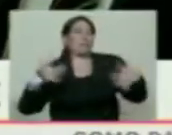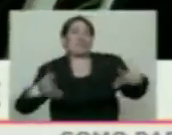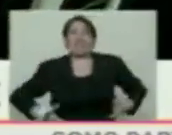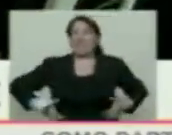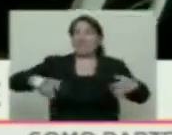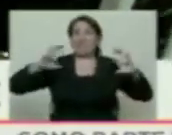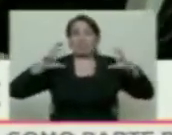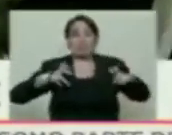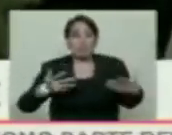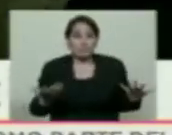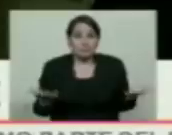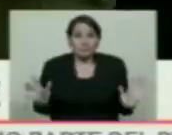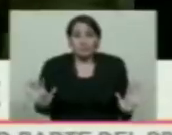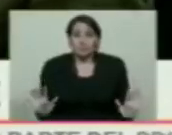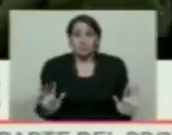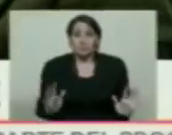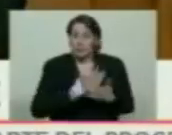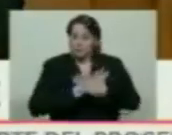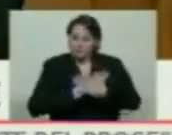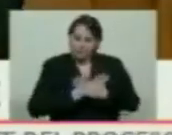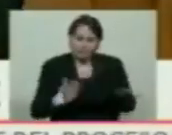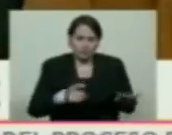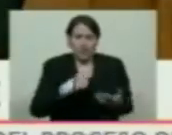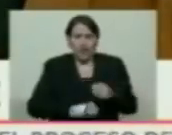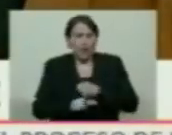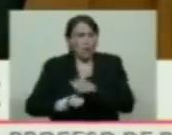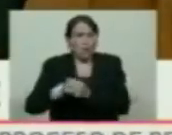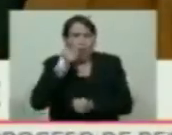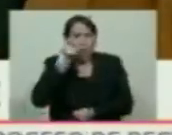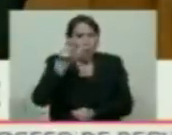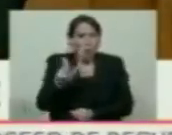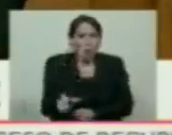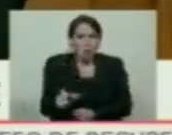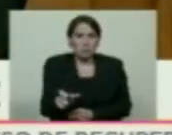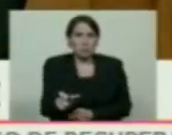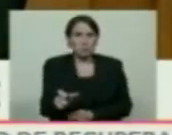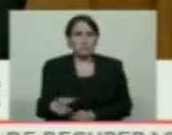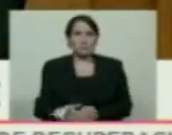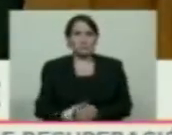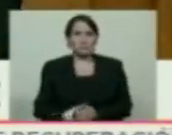ciudadanos. Entonces, mi solidaridad con Roberto. Y solidaridad